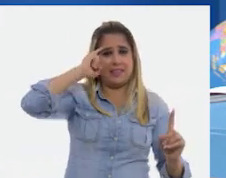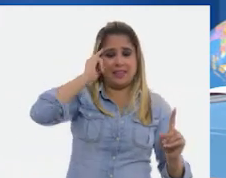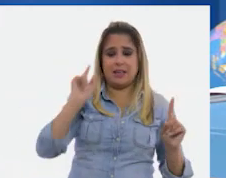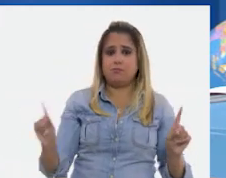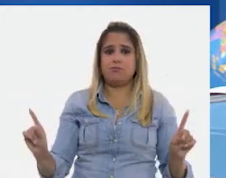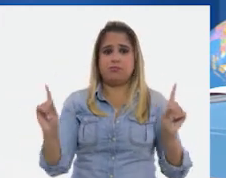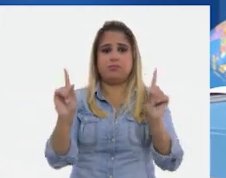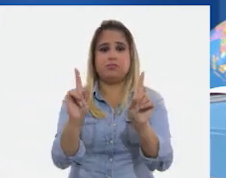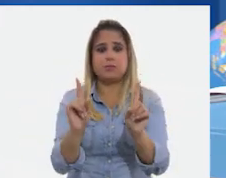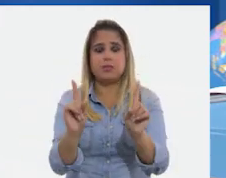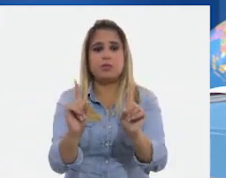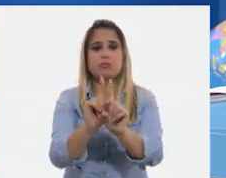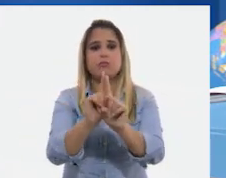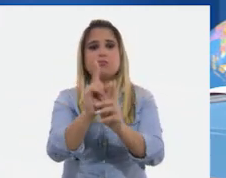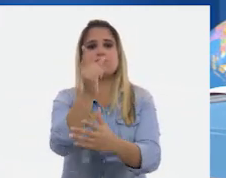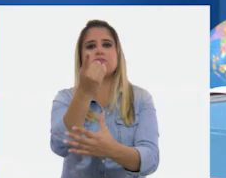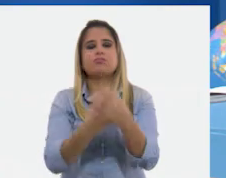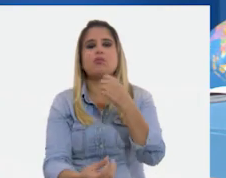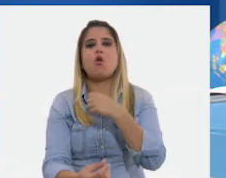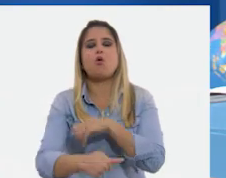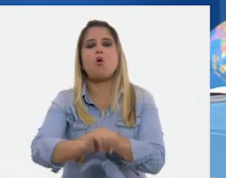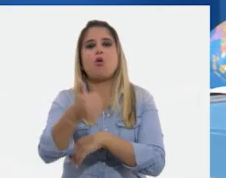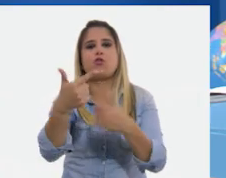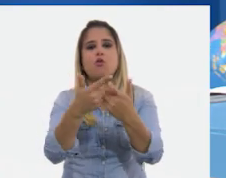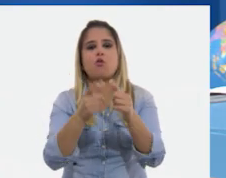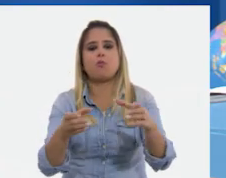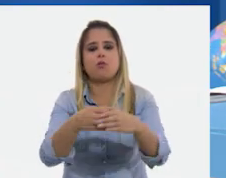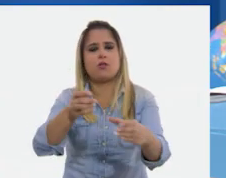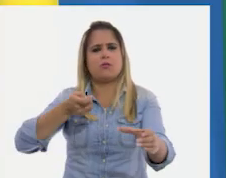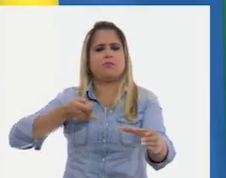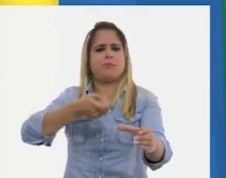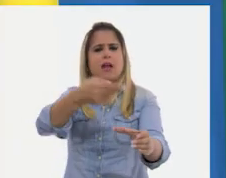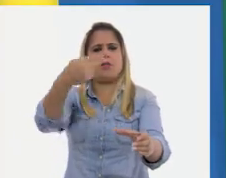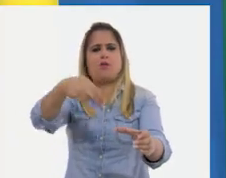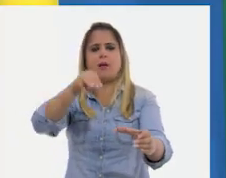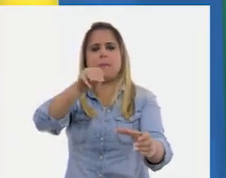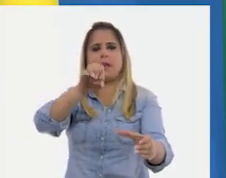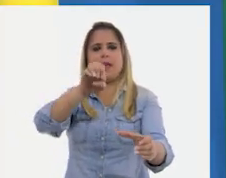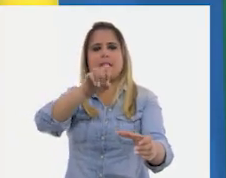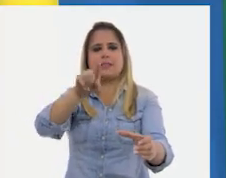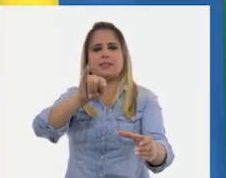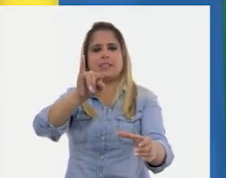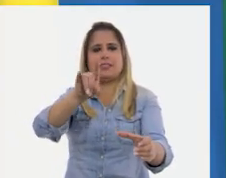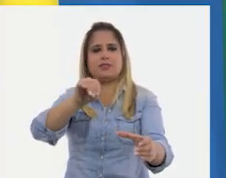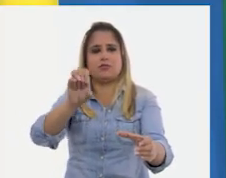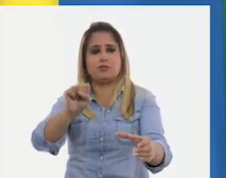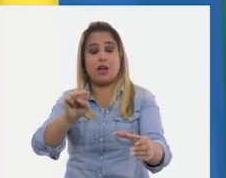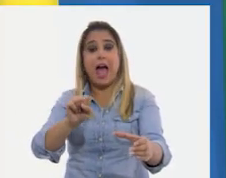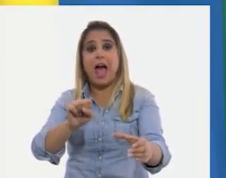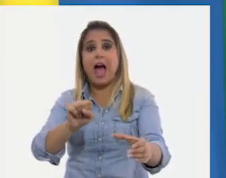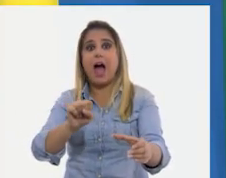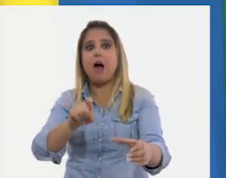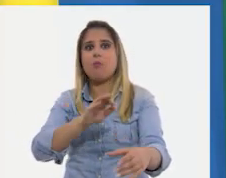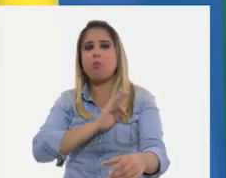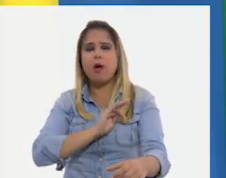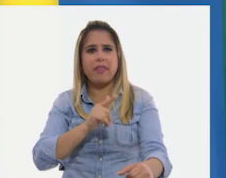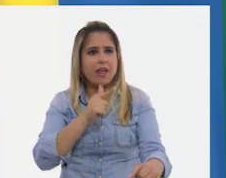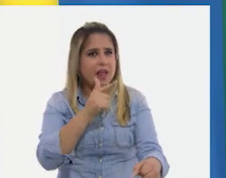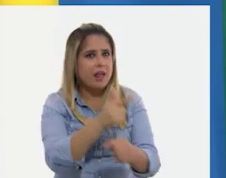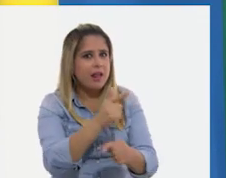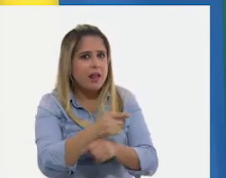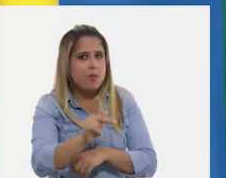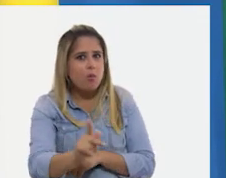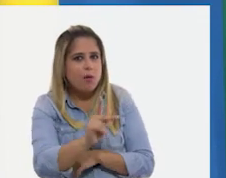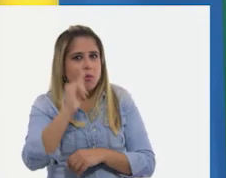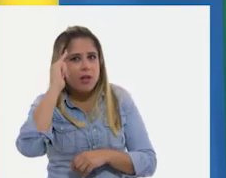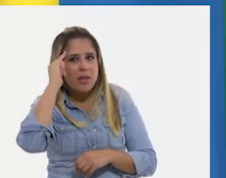indígenas, surgió un nuevo grupo, los mestizos. Maestra, ¿entonces podemos identificar en México grupos